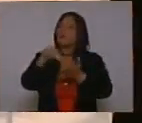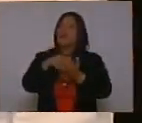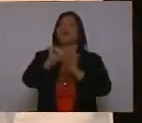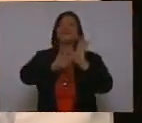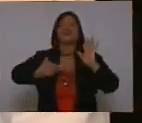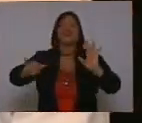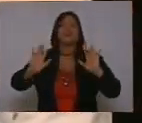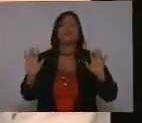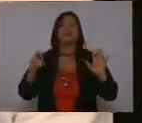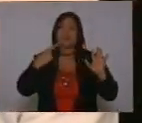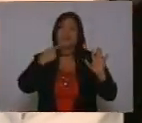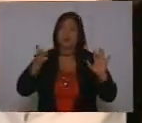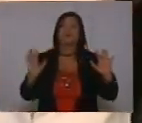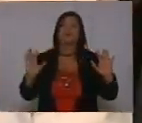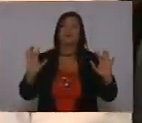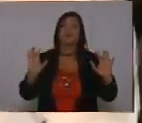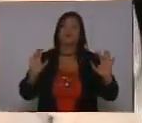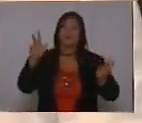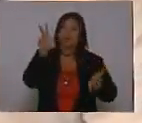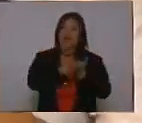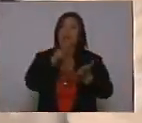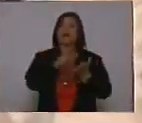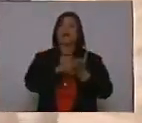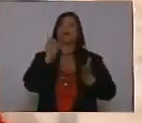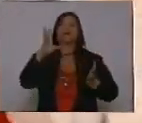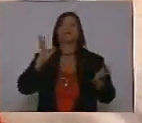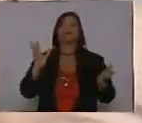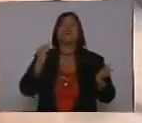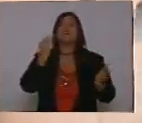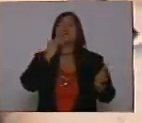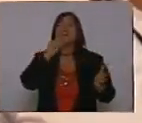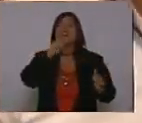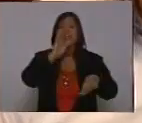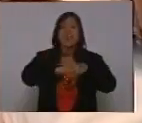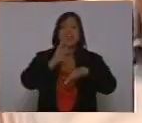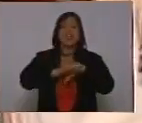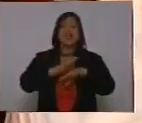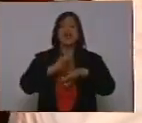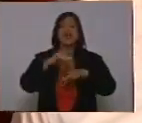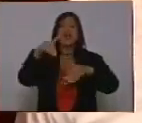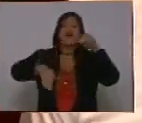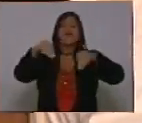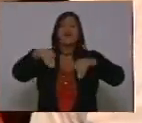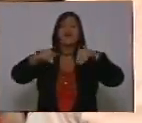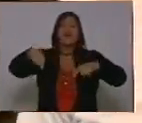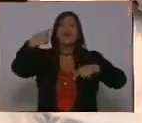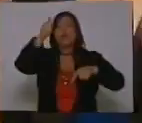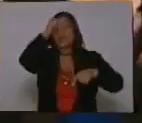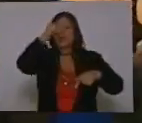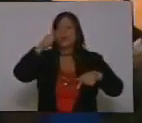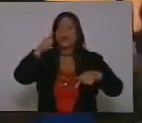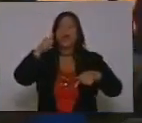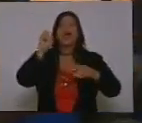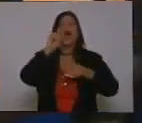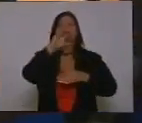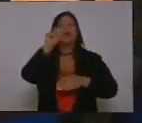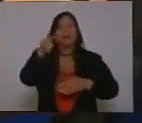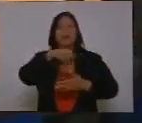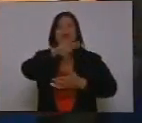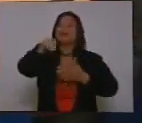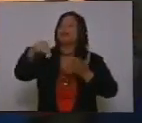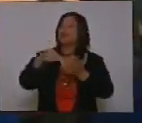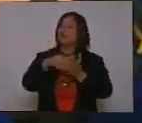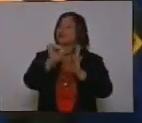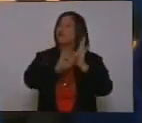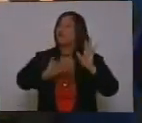Nacional Constituyente. ¿Quién convocó la Asamblea, las elecciones para este domingo? La Asamblea